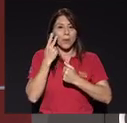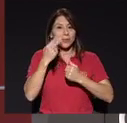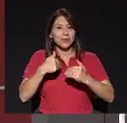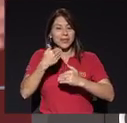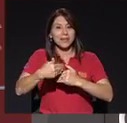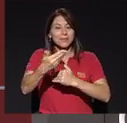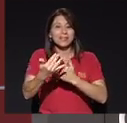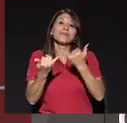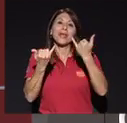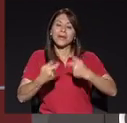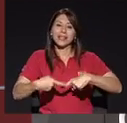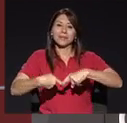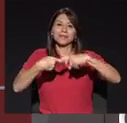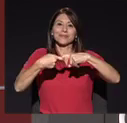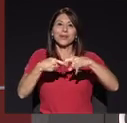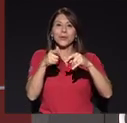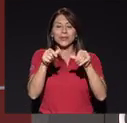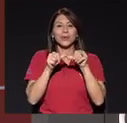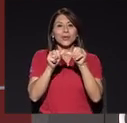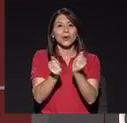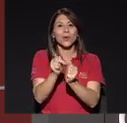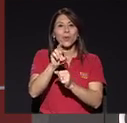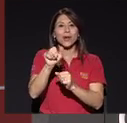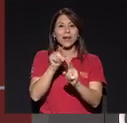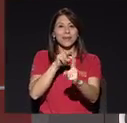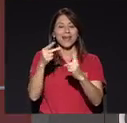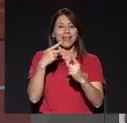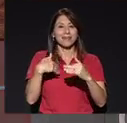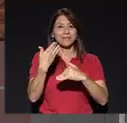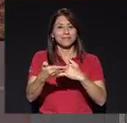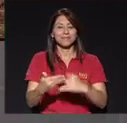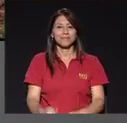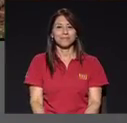el siguiente bloque, pero ahorita tenemos que ir a una pausa. Quédese con Una Mirada, que ya volvemos.